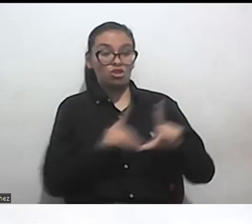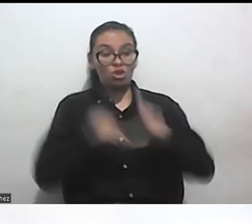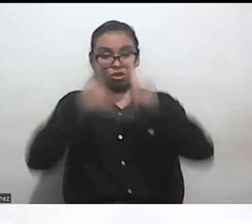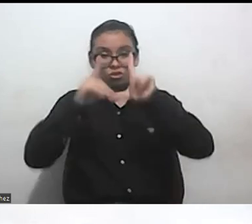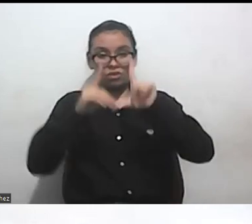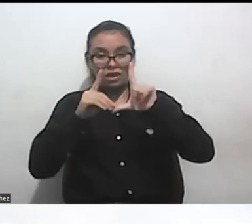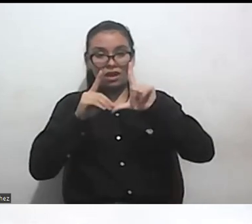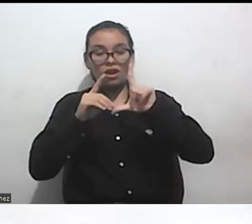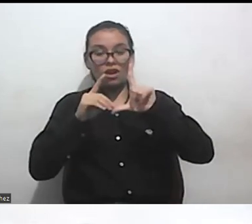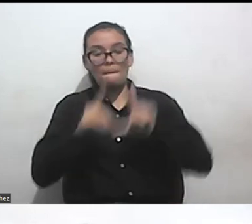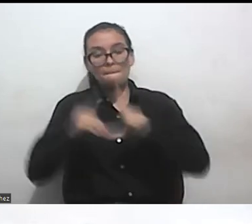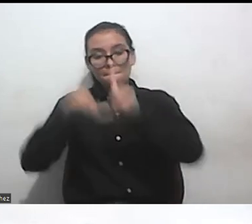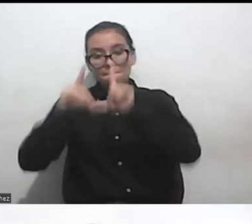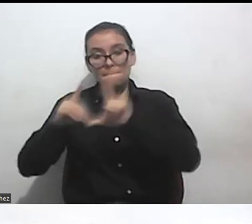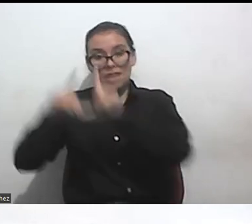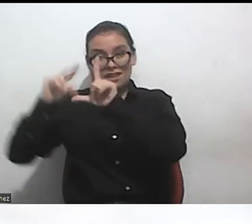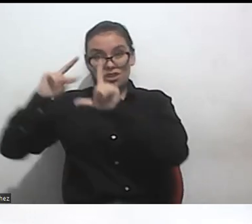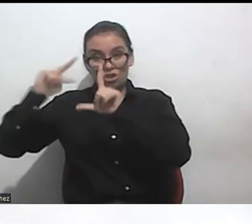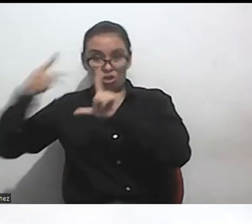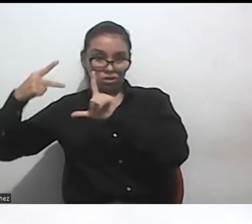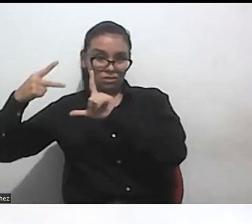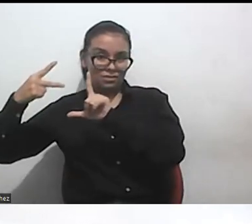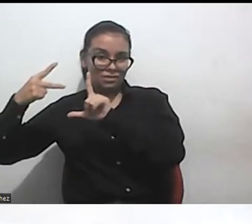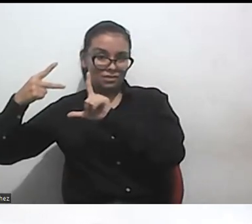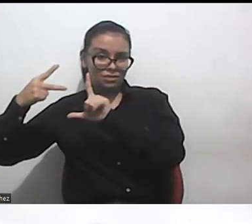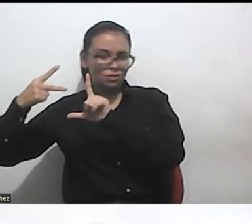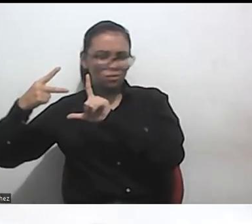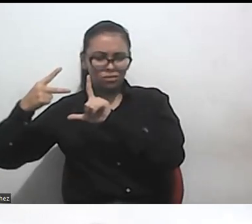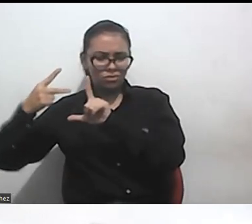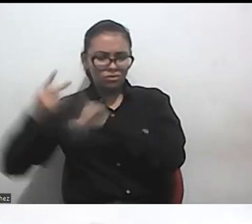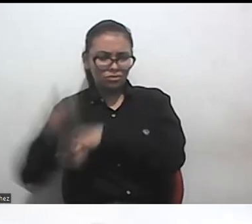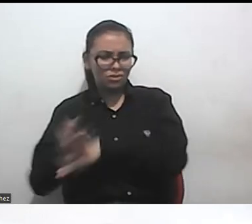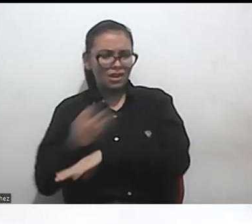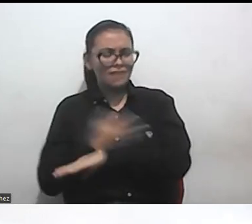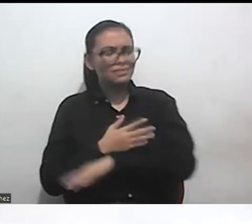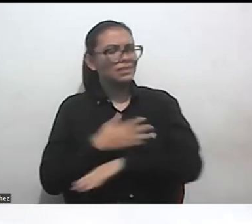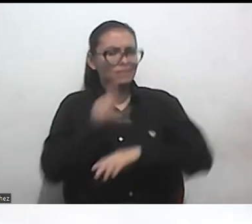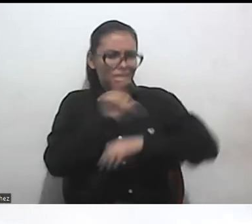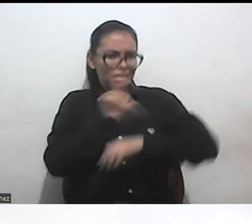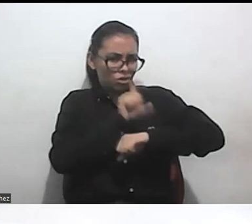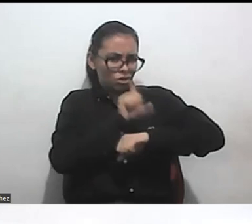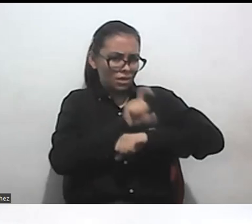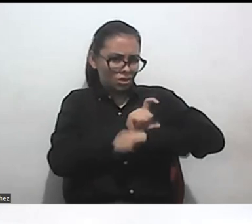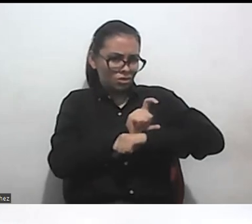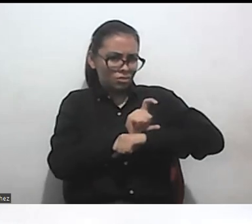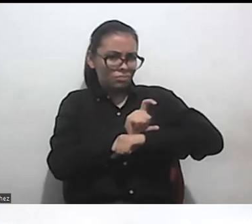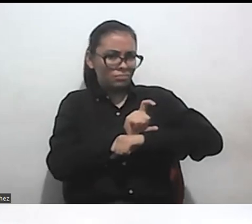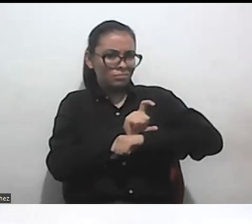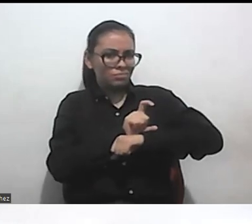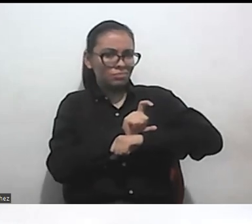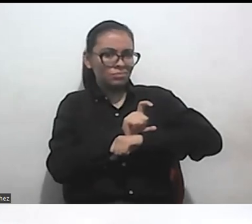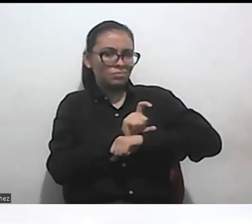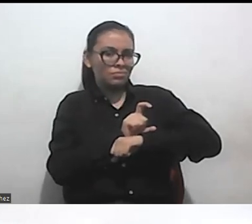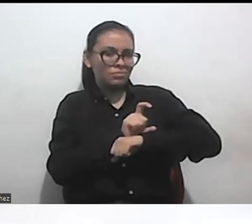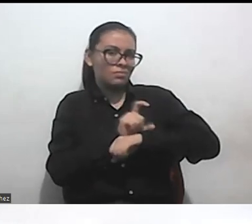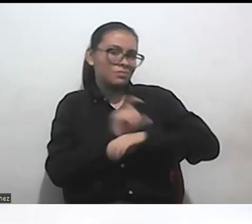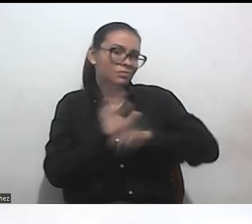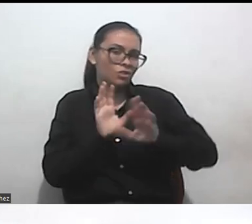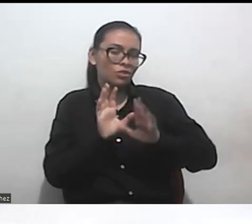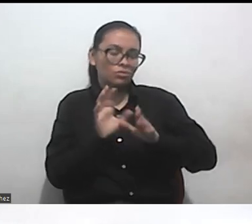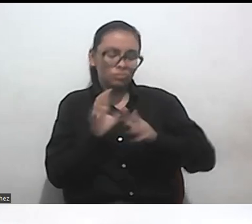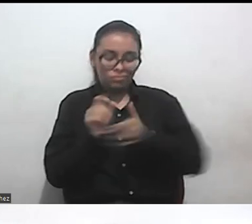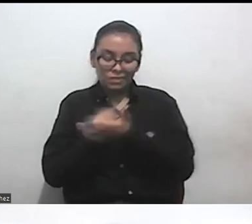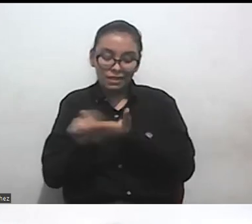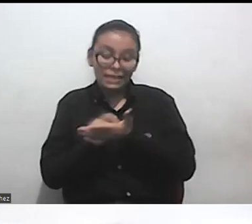postdoctorado sino incluso de haber terminado la secundaria no quiero leer exacto lo que puse